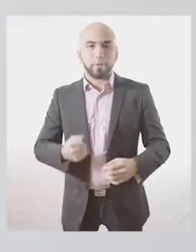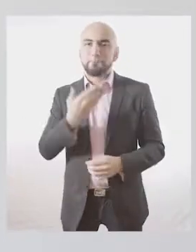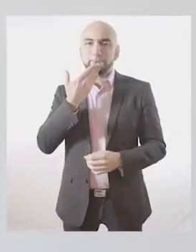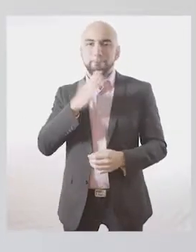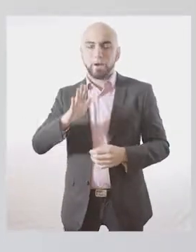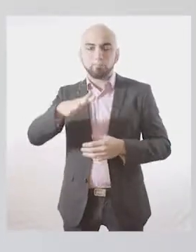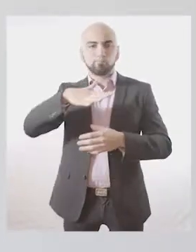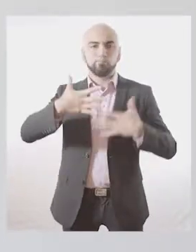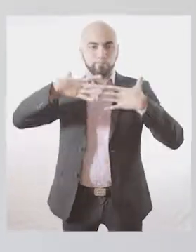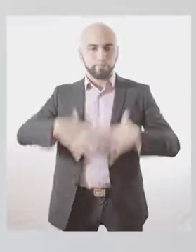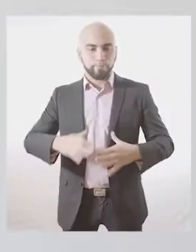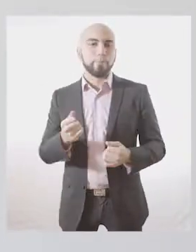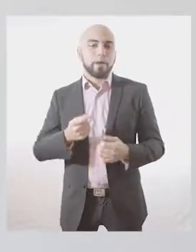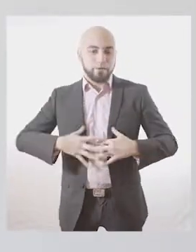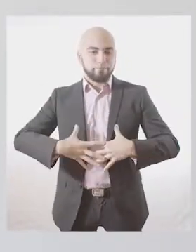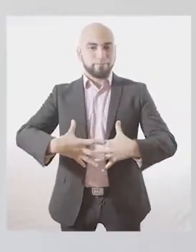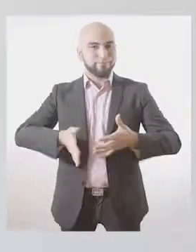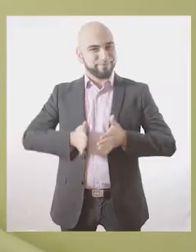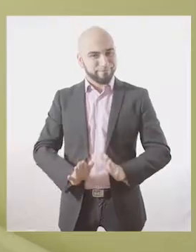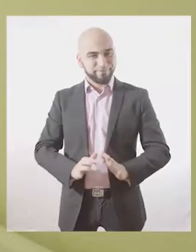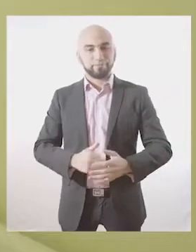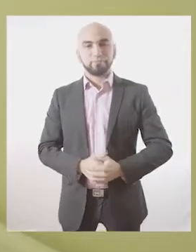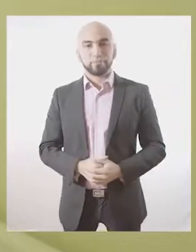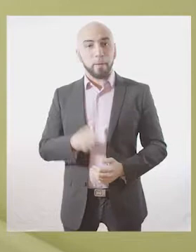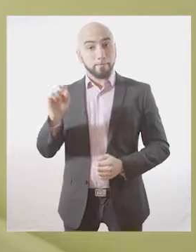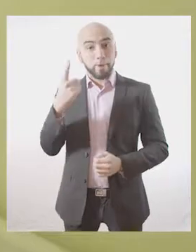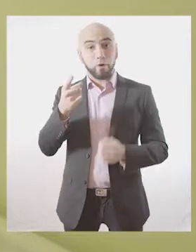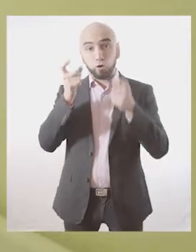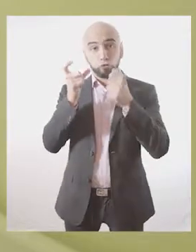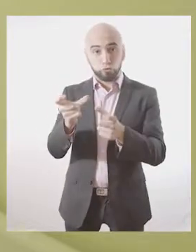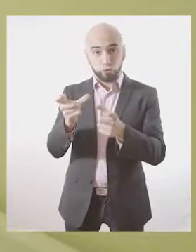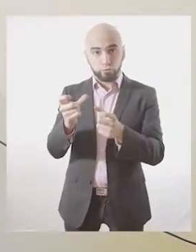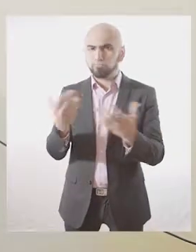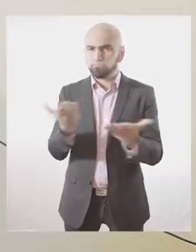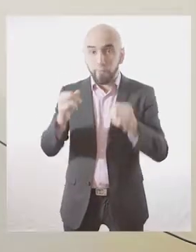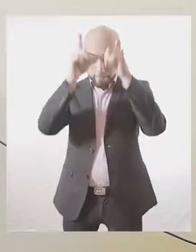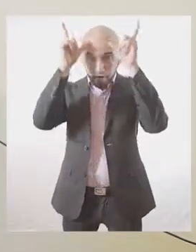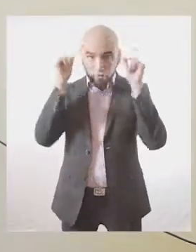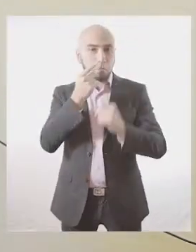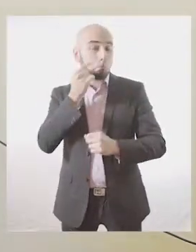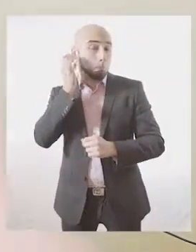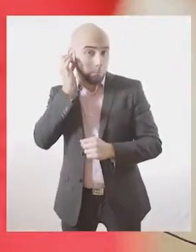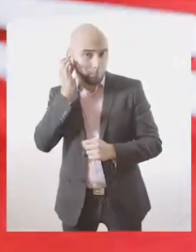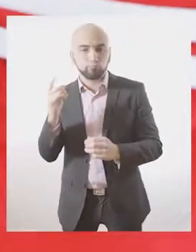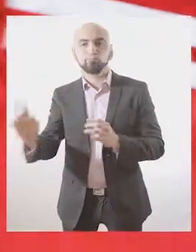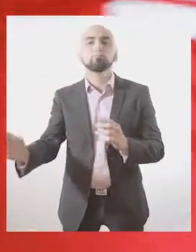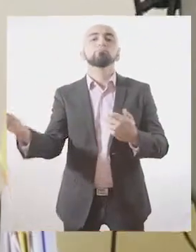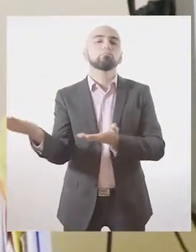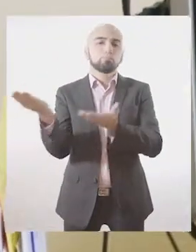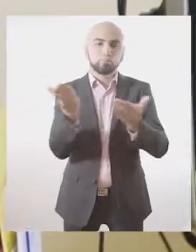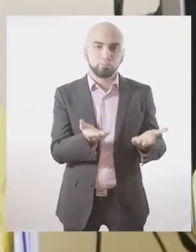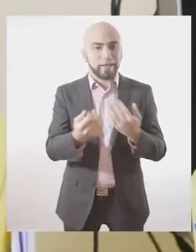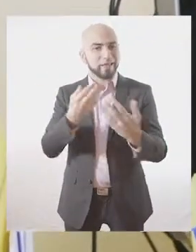las mejores condiciones para concebir a tu guagua. En el primer control de la gestación, la matrona o matrón les recibirán